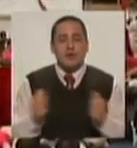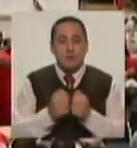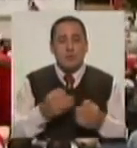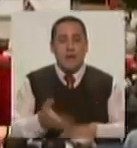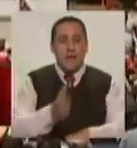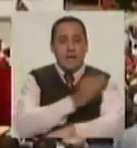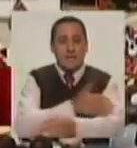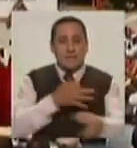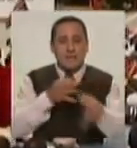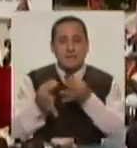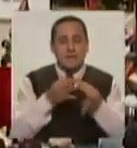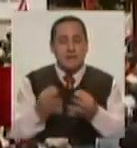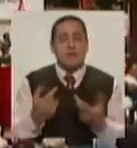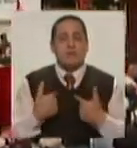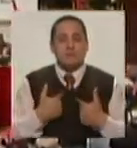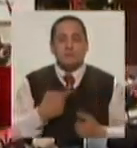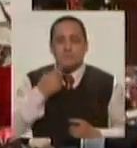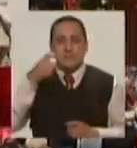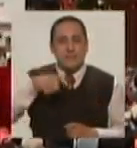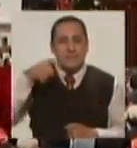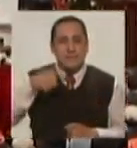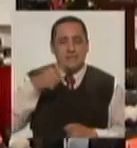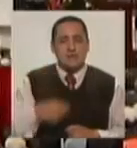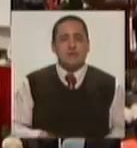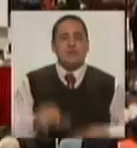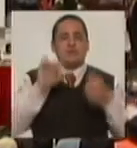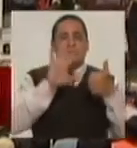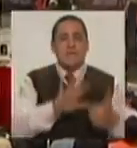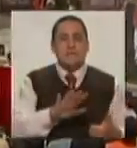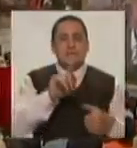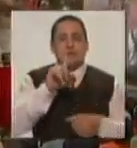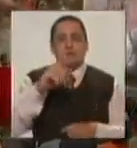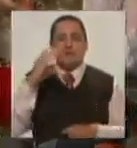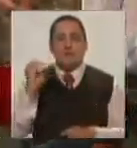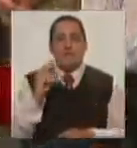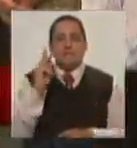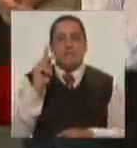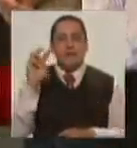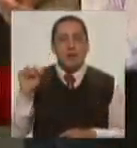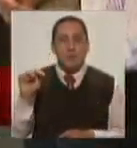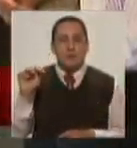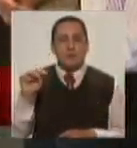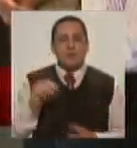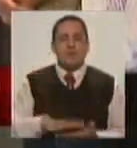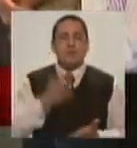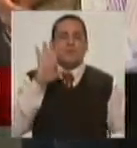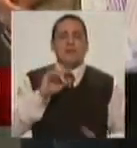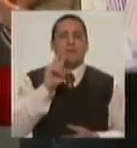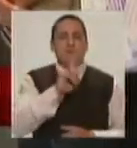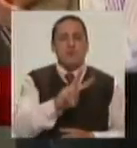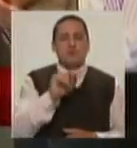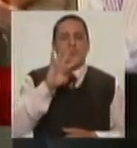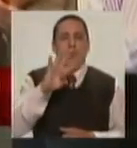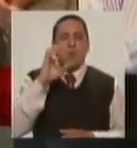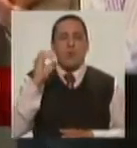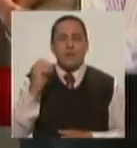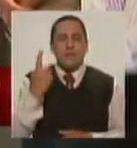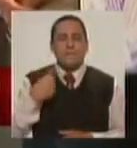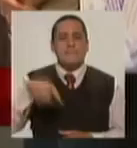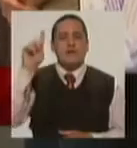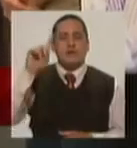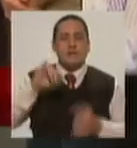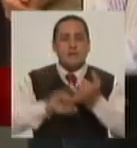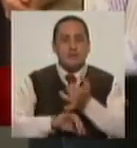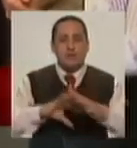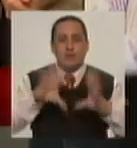ha dicho, es muy ambiciosa. Son 610 kilómetros. Son más de 240 millones